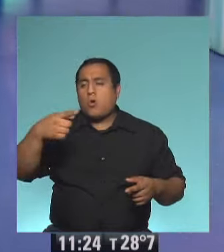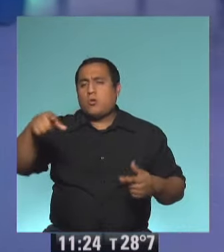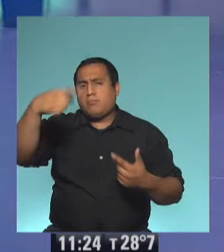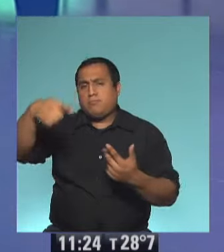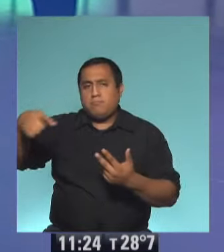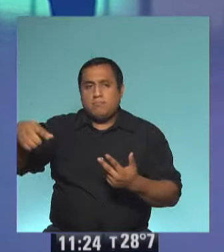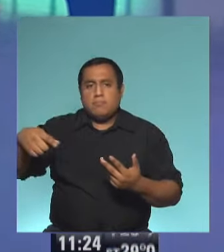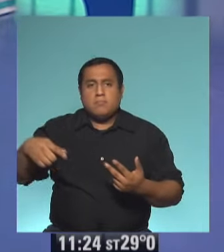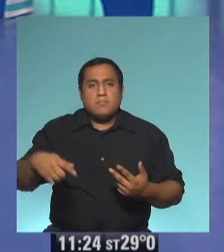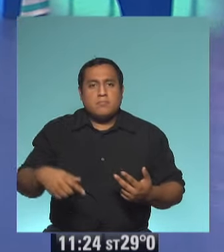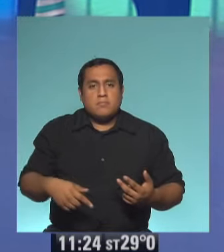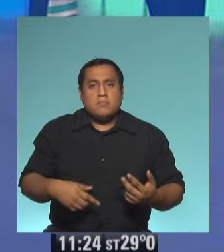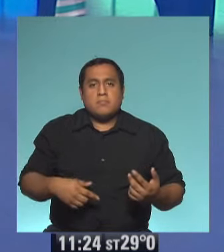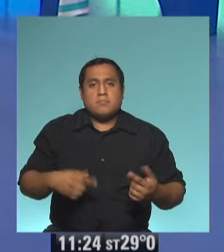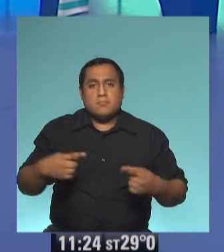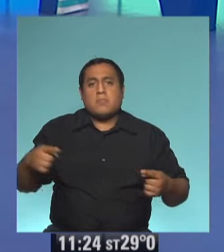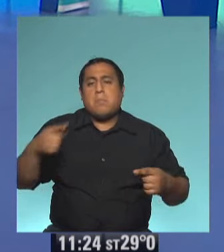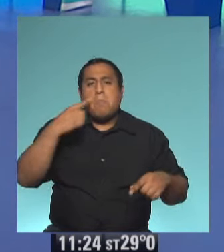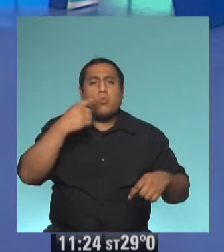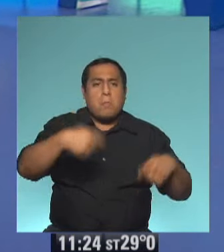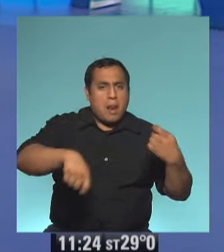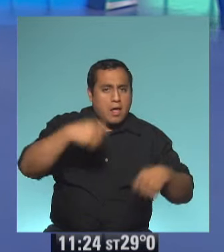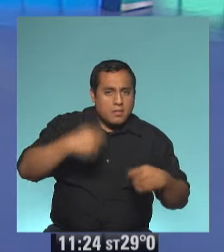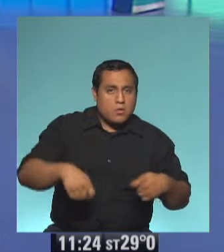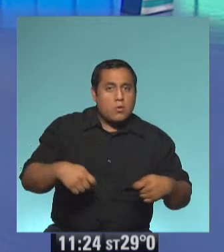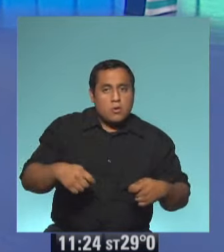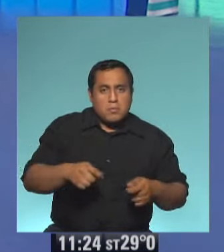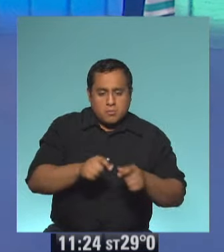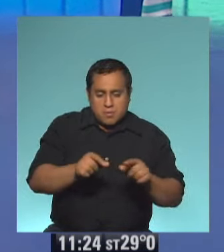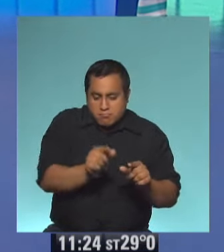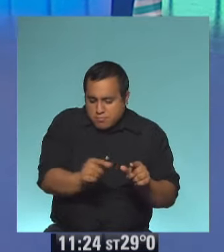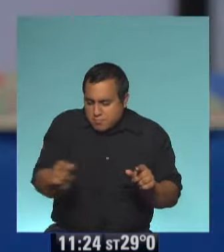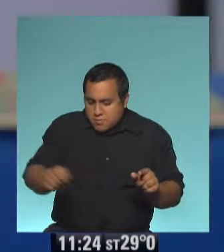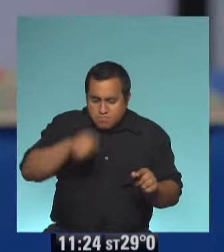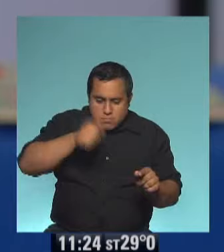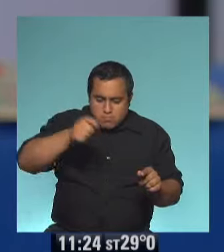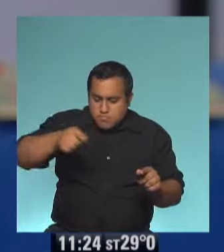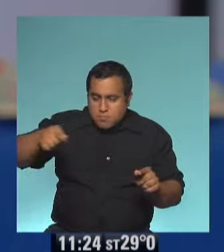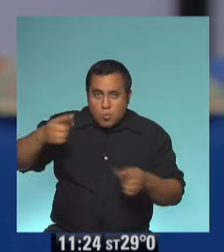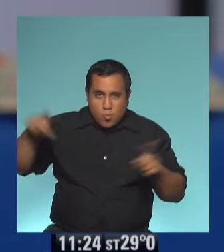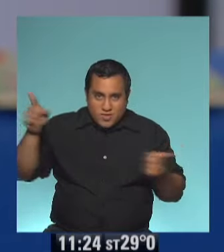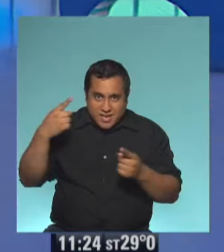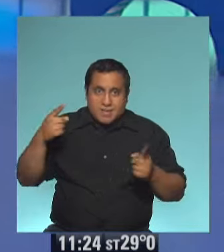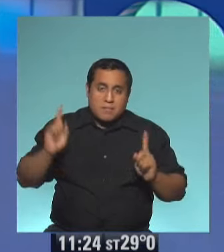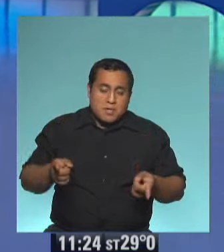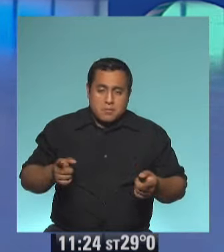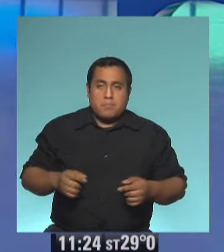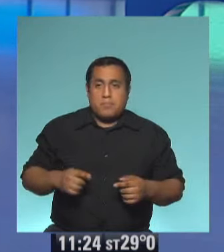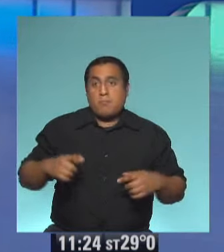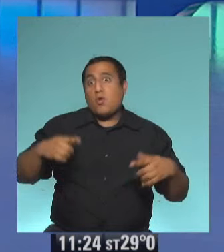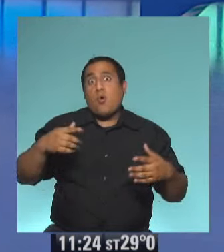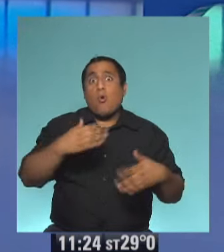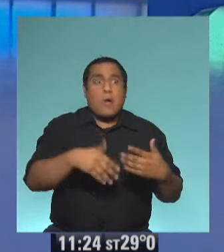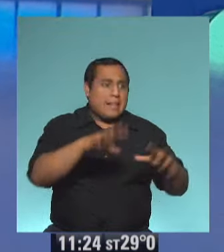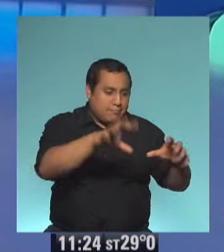madera. Instrumentos, este también tiene plástico, es como un xilofón. ¡Qué bueno! Bueno, entonces nos sacamos la foto con algún